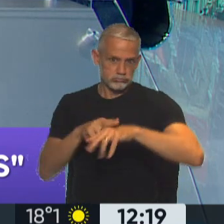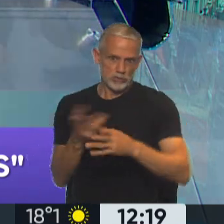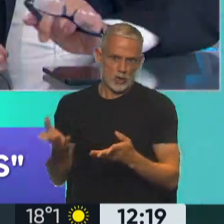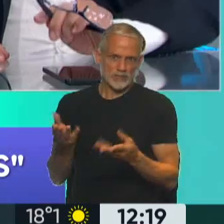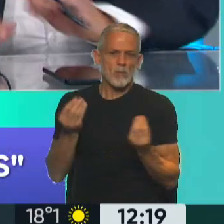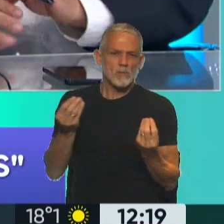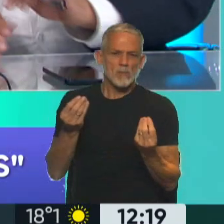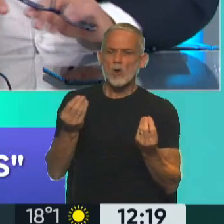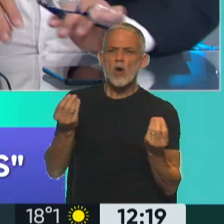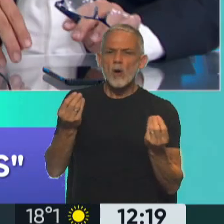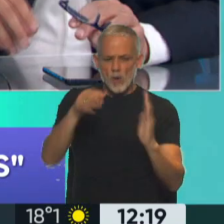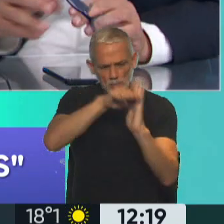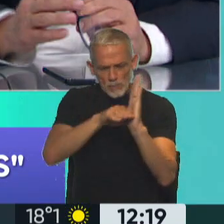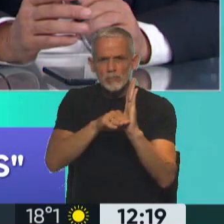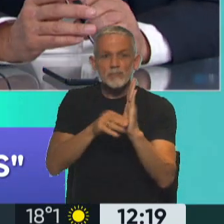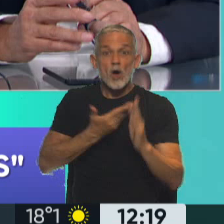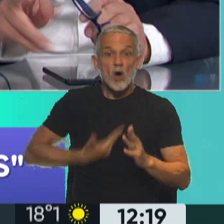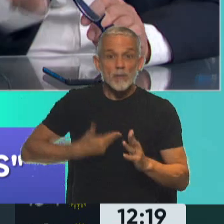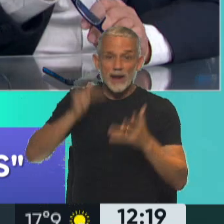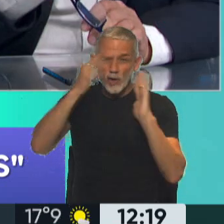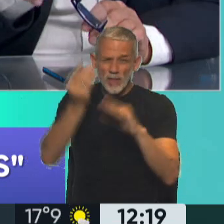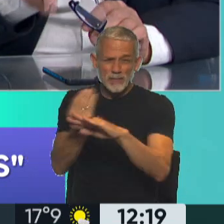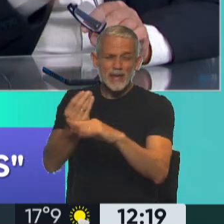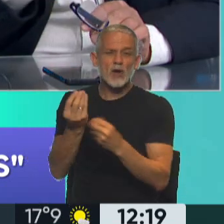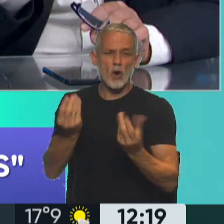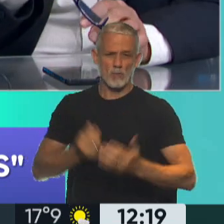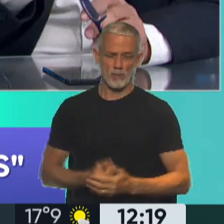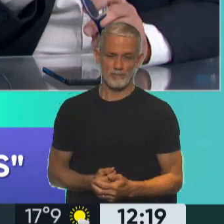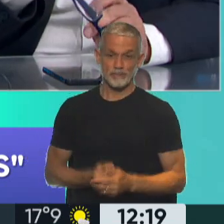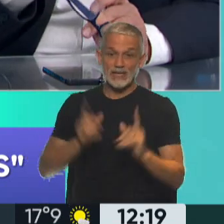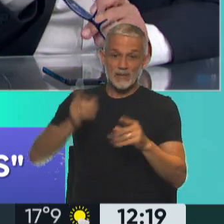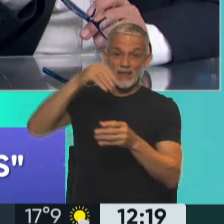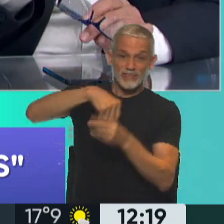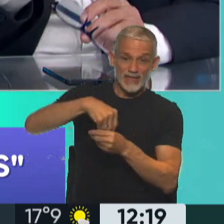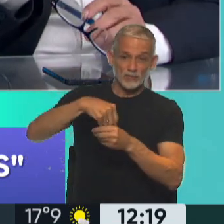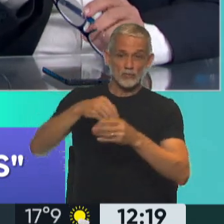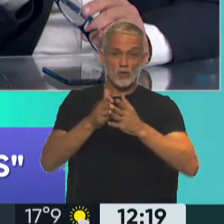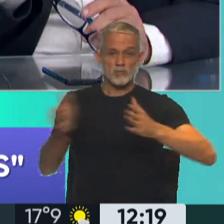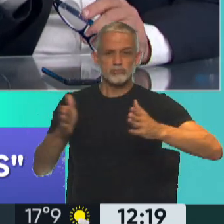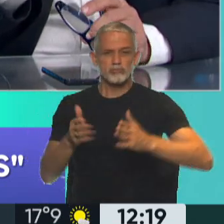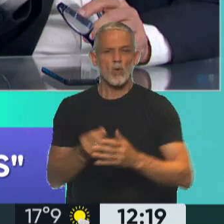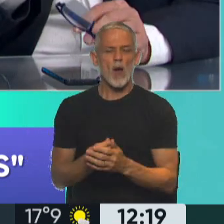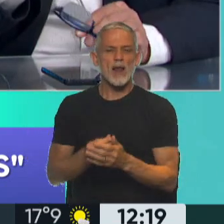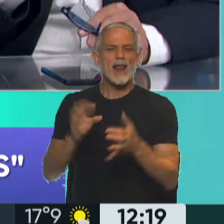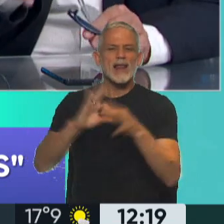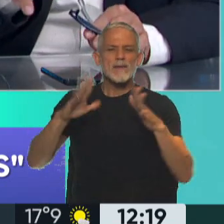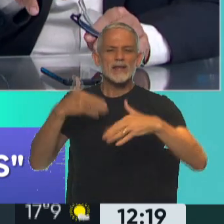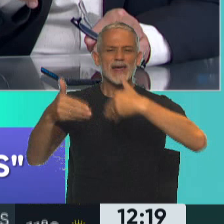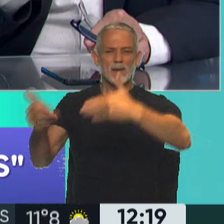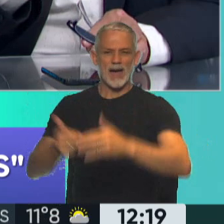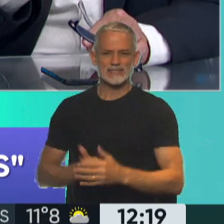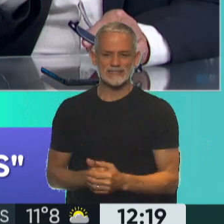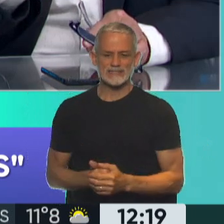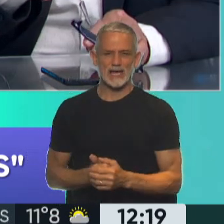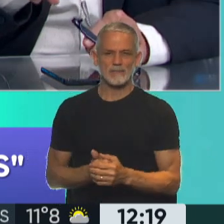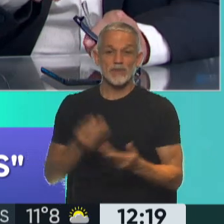de por dónde debería ir un eventual gobierno de Javier Milei. Hay un factor interno inclusive en lo que es la Libertad Avanza, que es lo